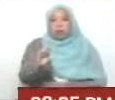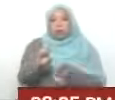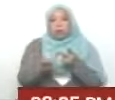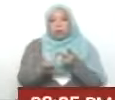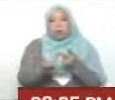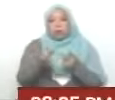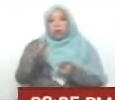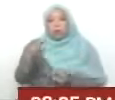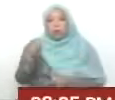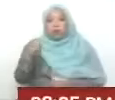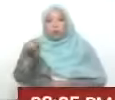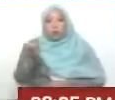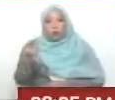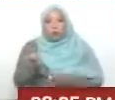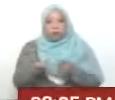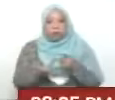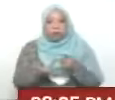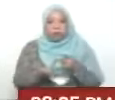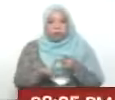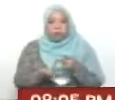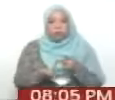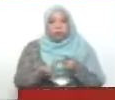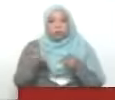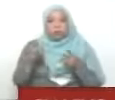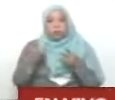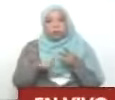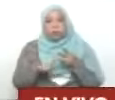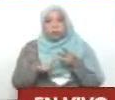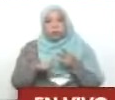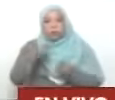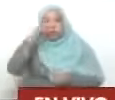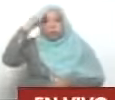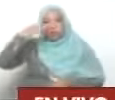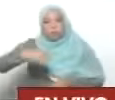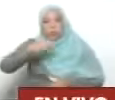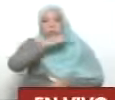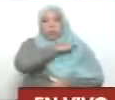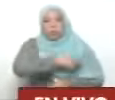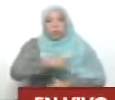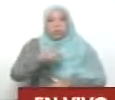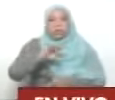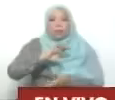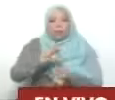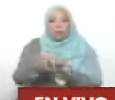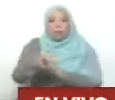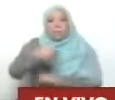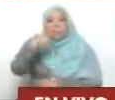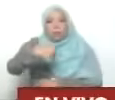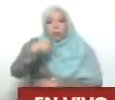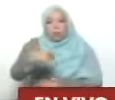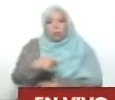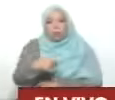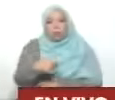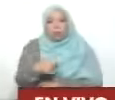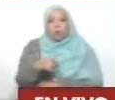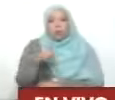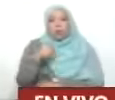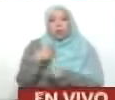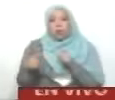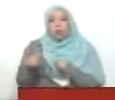Roy Chatterton. Además convoqué al general Müller Roja, experto en geopolítica. Al general Pérez